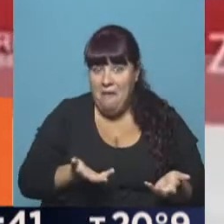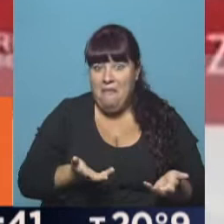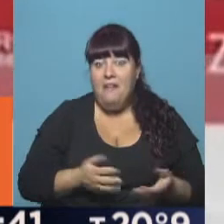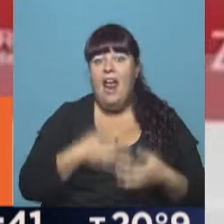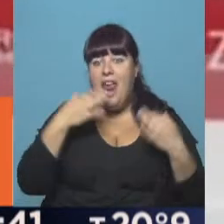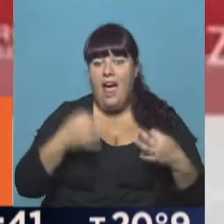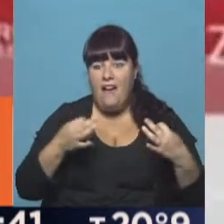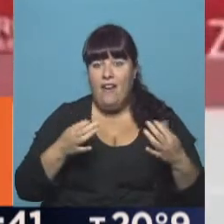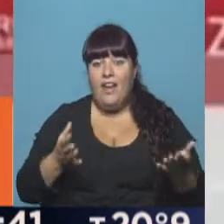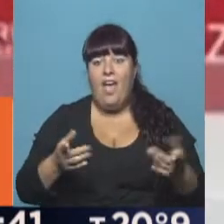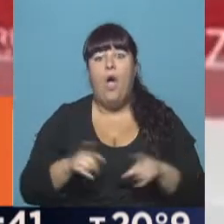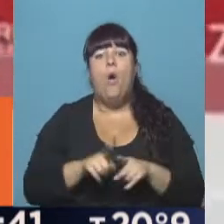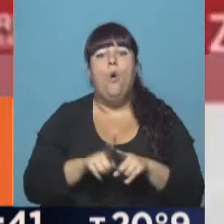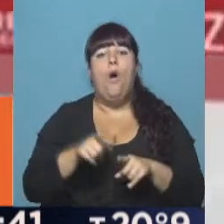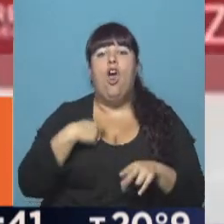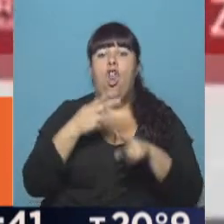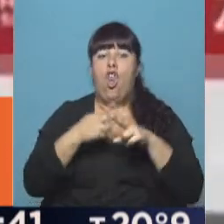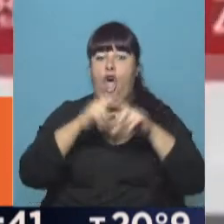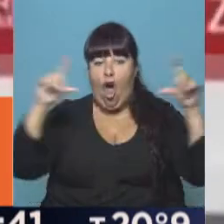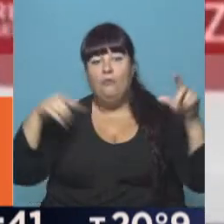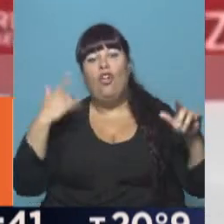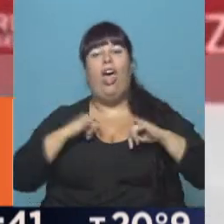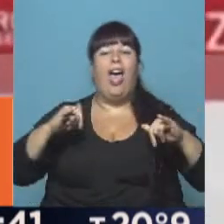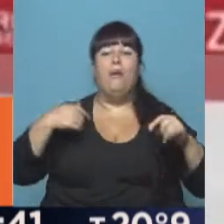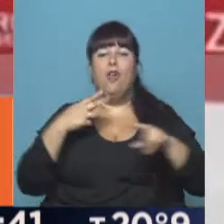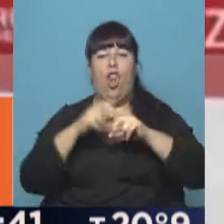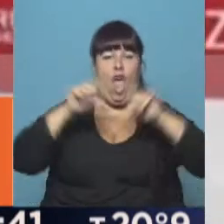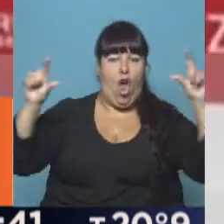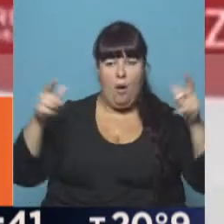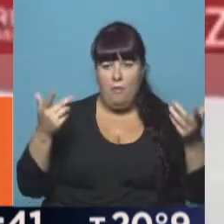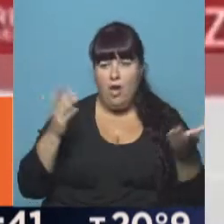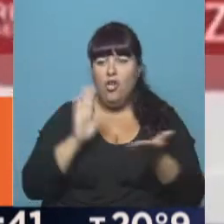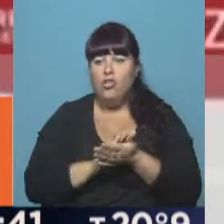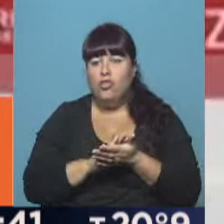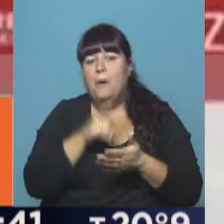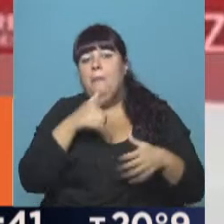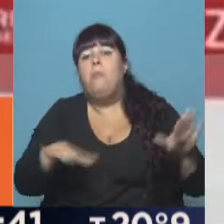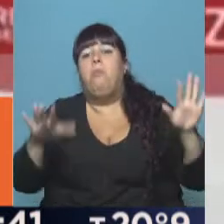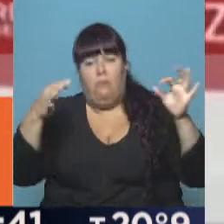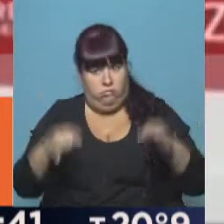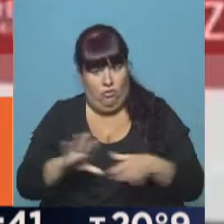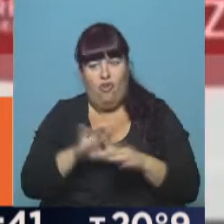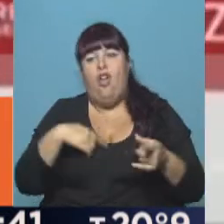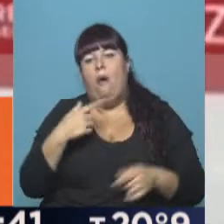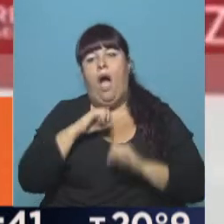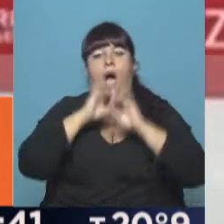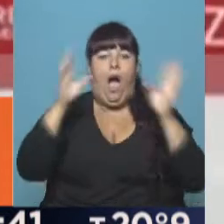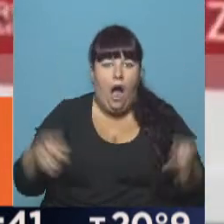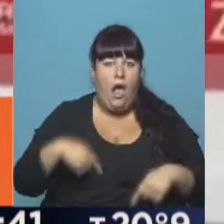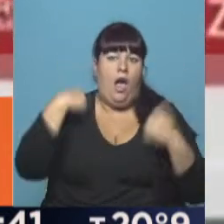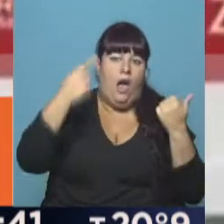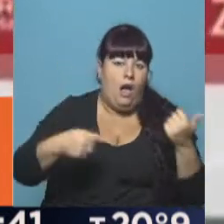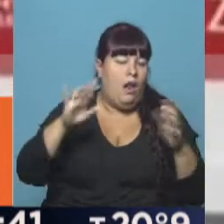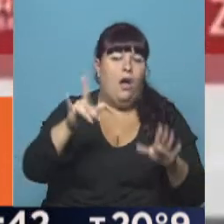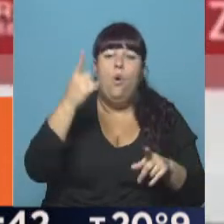Y en realidad es como que mi nombre, se está jugando con mi nombre relacionado con su puesto. Entonces yo no puedo salir a aclarar todo. Por eso creo que